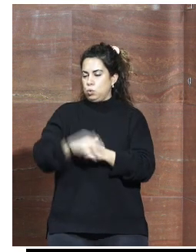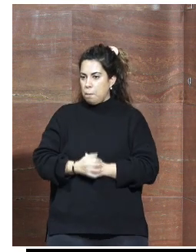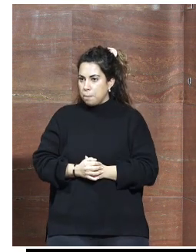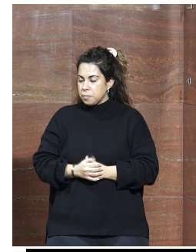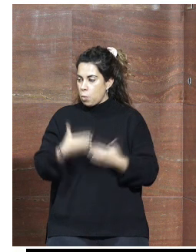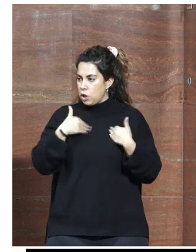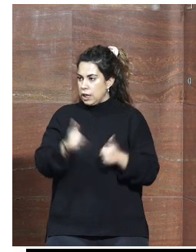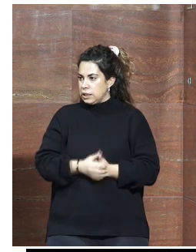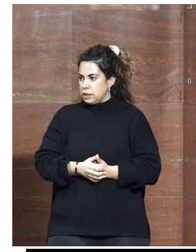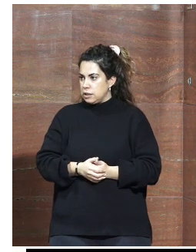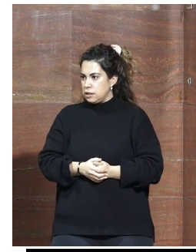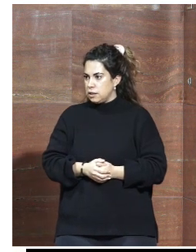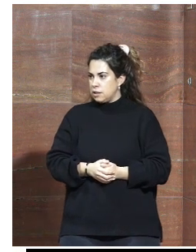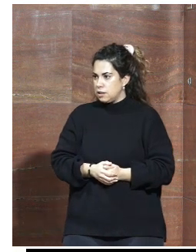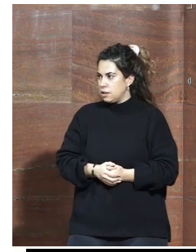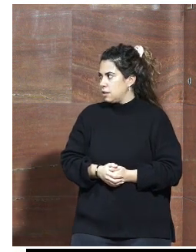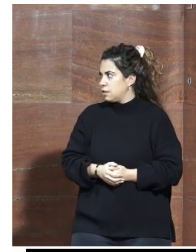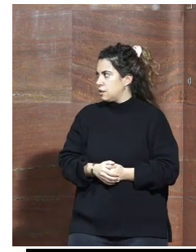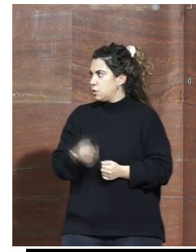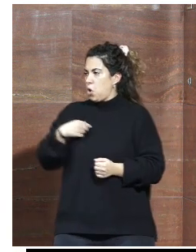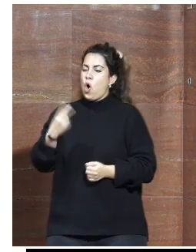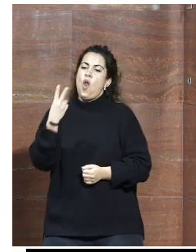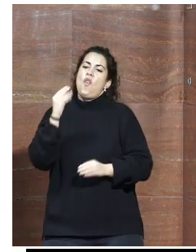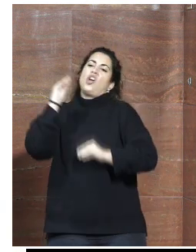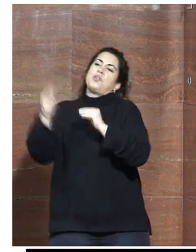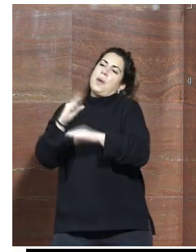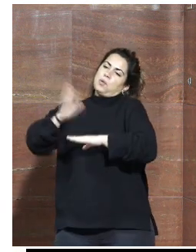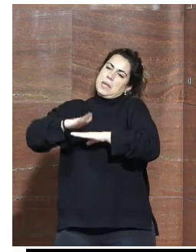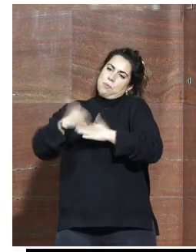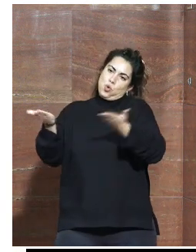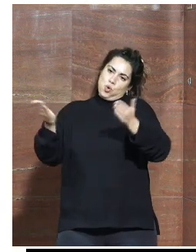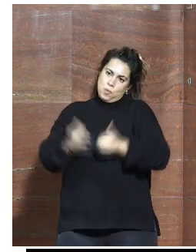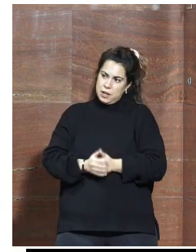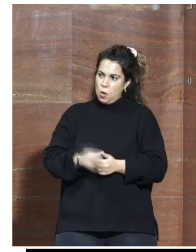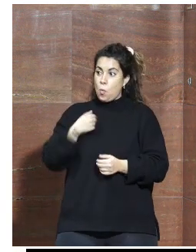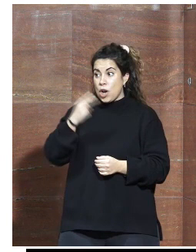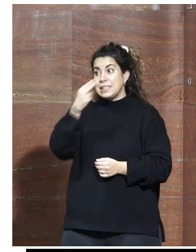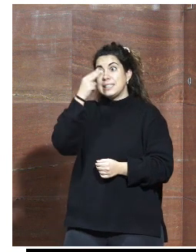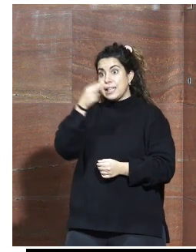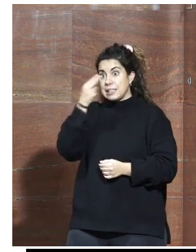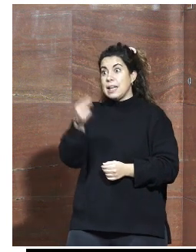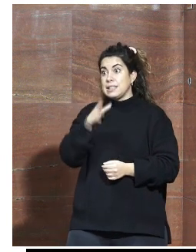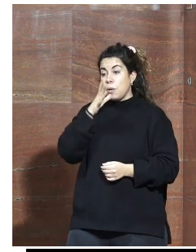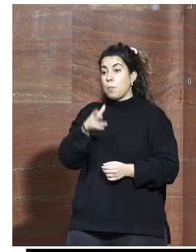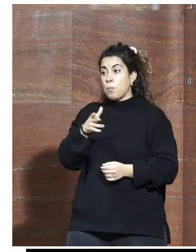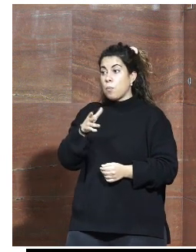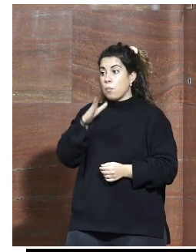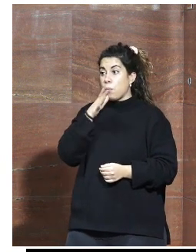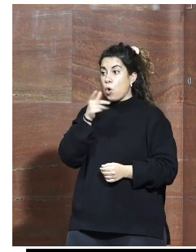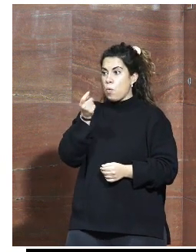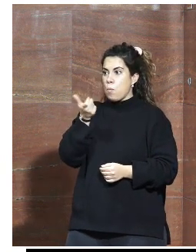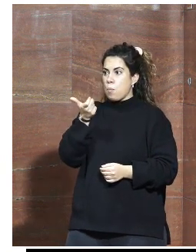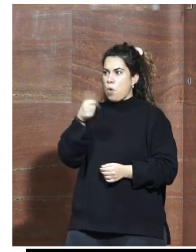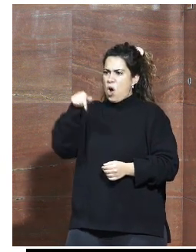Sí. Al menos un par de preguntas por lo menos, que estamos ya justo. Bueno, es que es interesante porque también un poco el hacerlo por